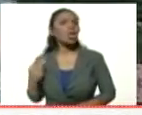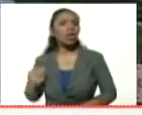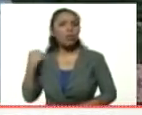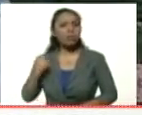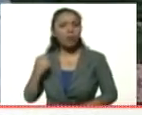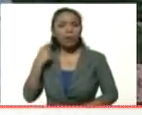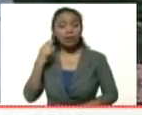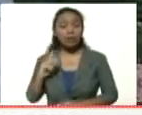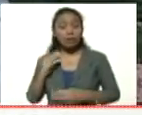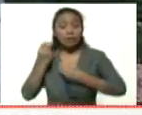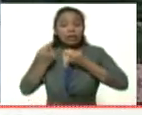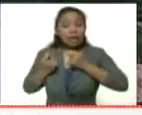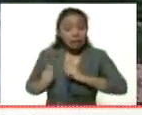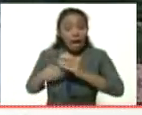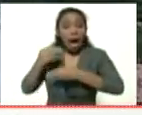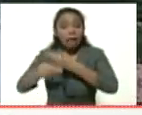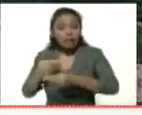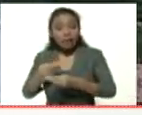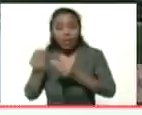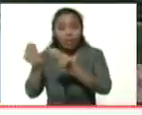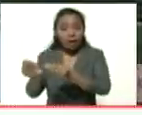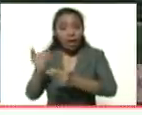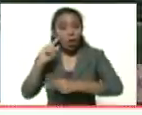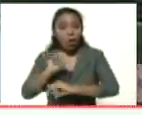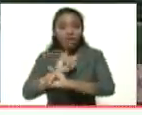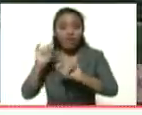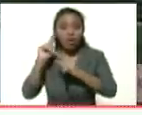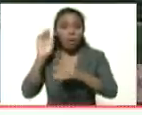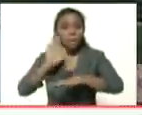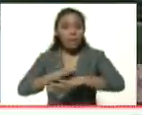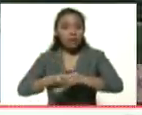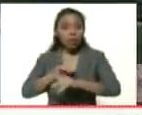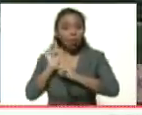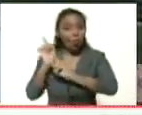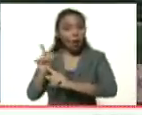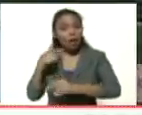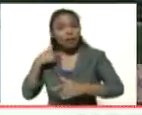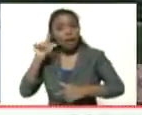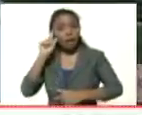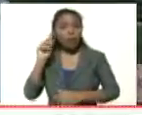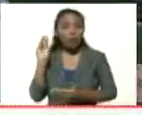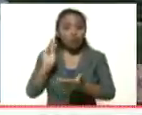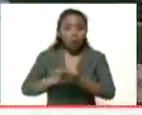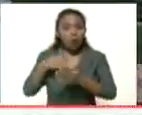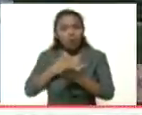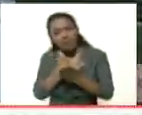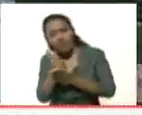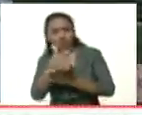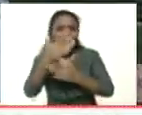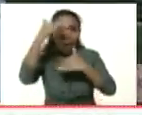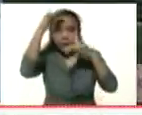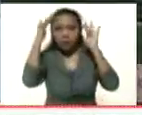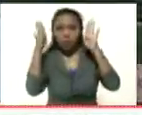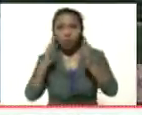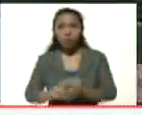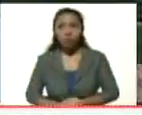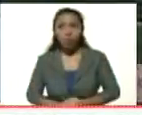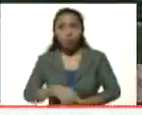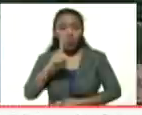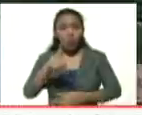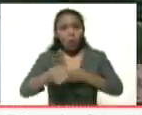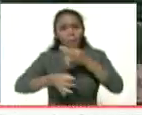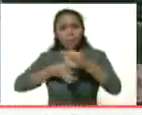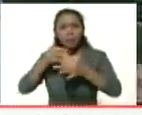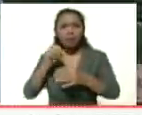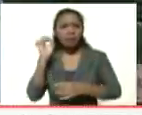para evitar que se diera lo que terminó ocurriendo, pues intentaron desviar la atención con unos